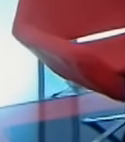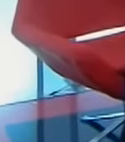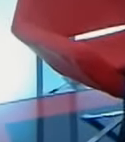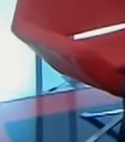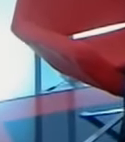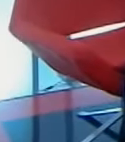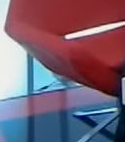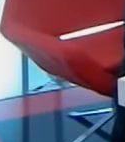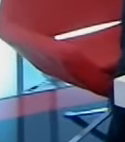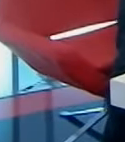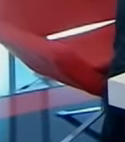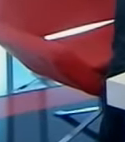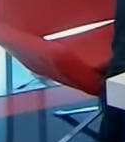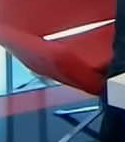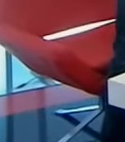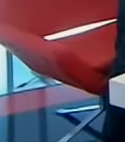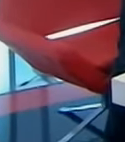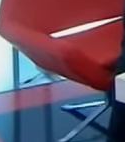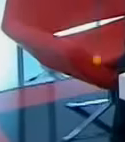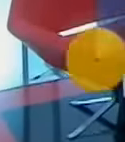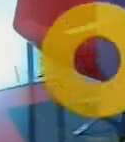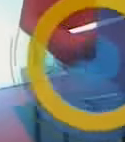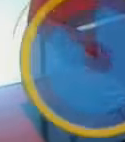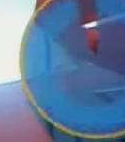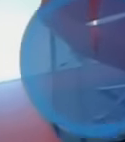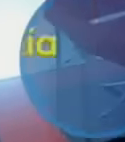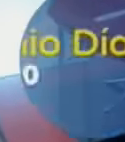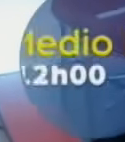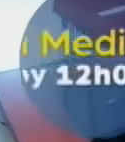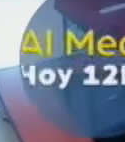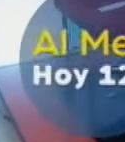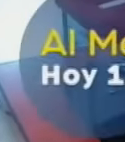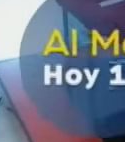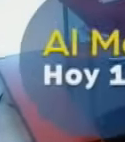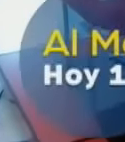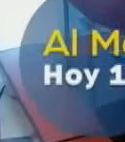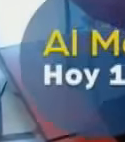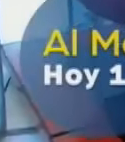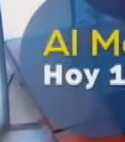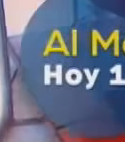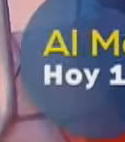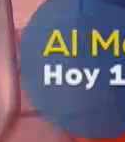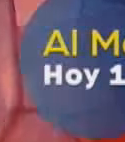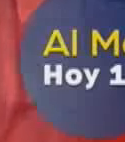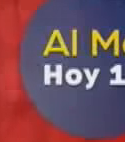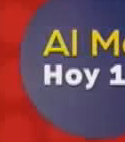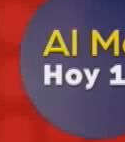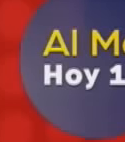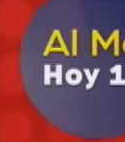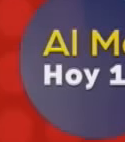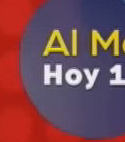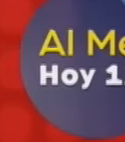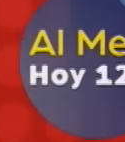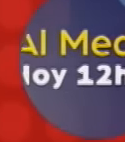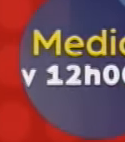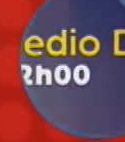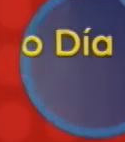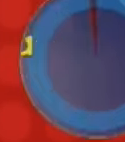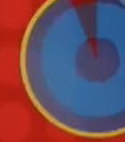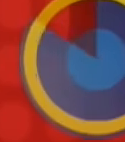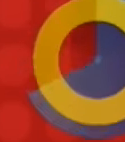nosotros estaremos dándole detalles al mediodía. Por supuesto, les esperamos. Hoy, a las 12 horas.